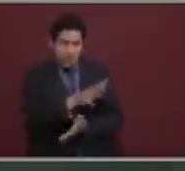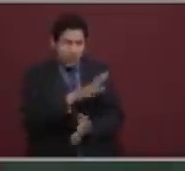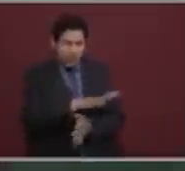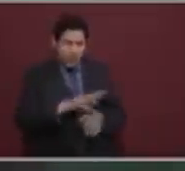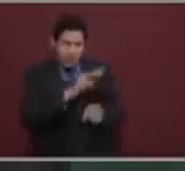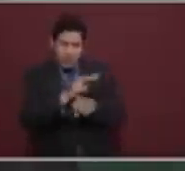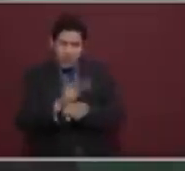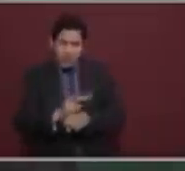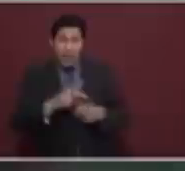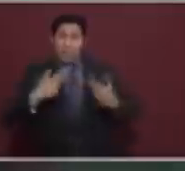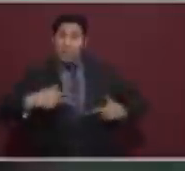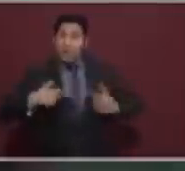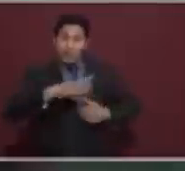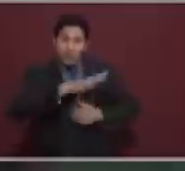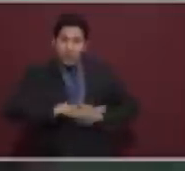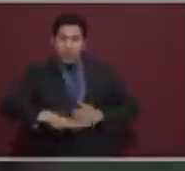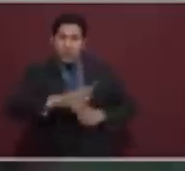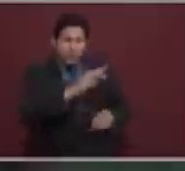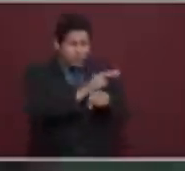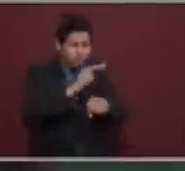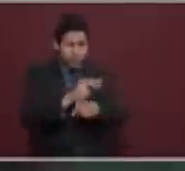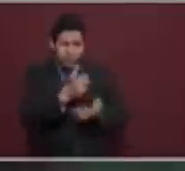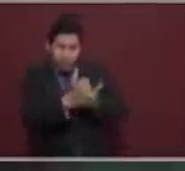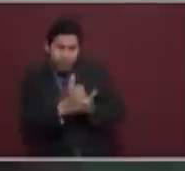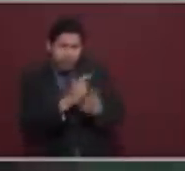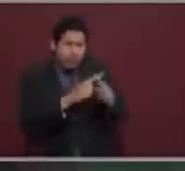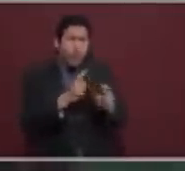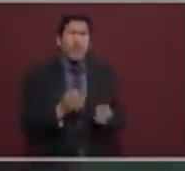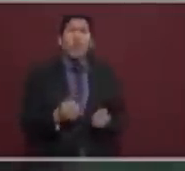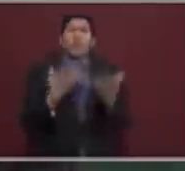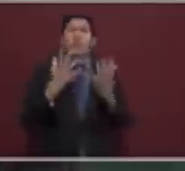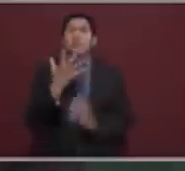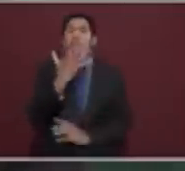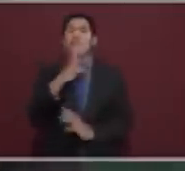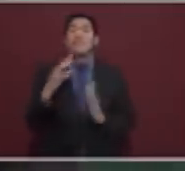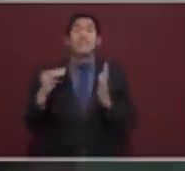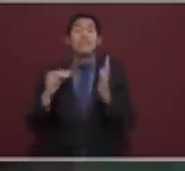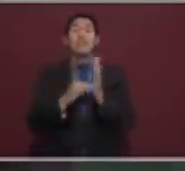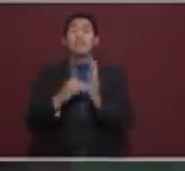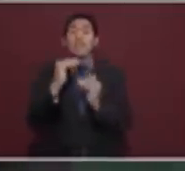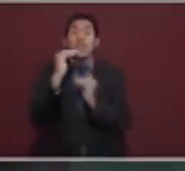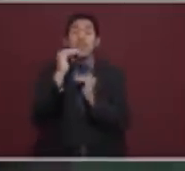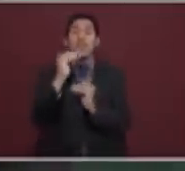cuidar a la gente se tenían diez mil elementos